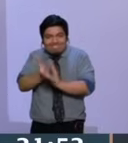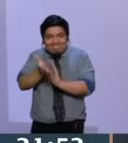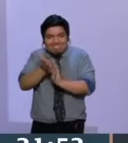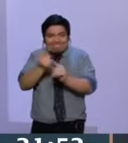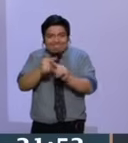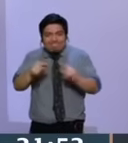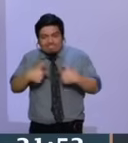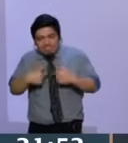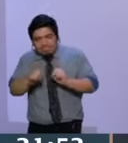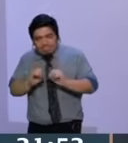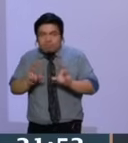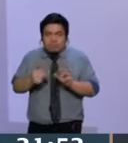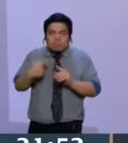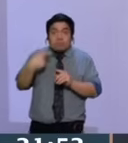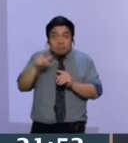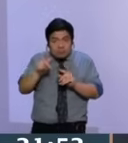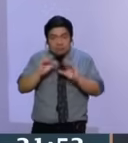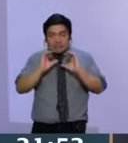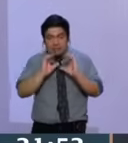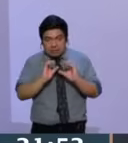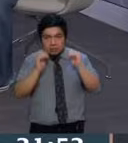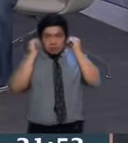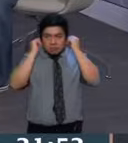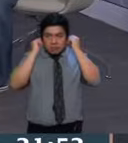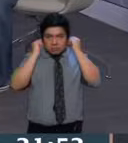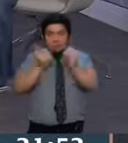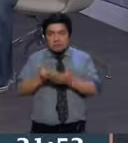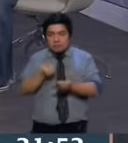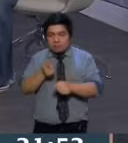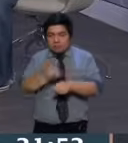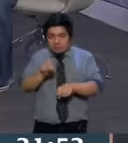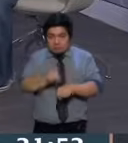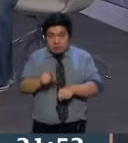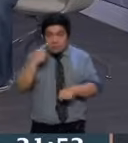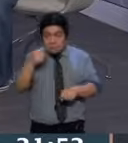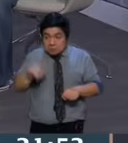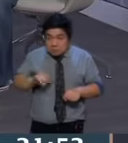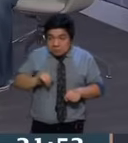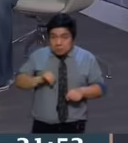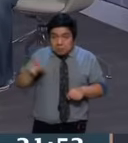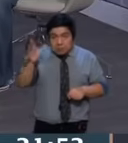distinta a la que yo haría. Pero ojo, hablando de cuidados, yo descubrí hace un par de días algo que me pareció muy interesante.